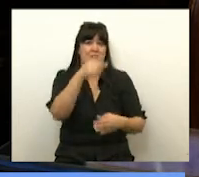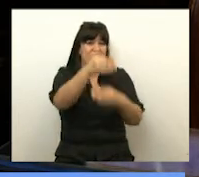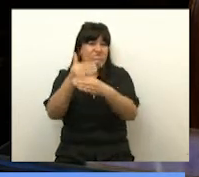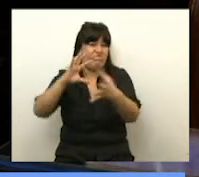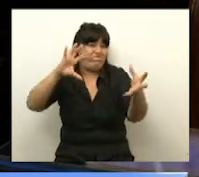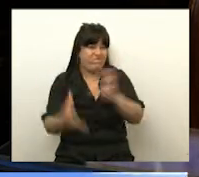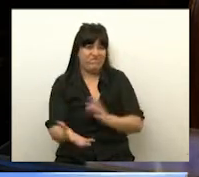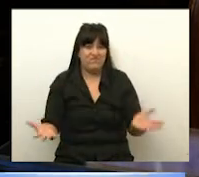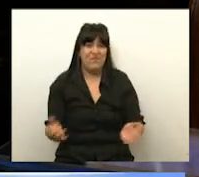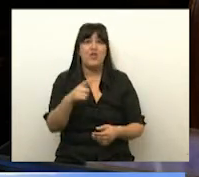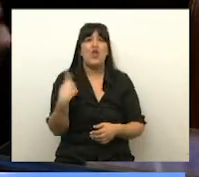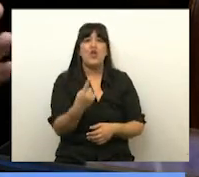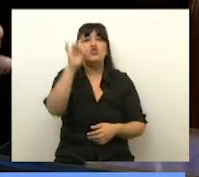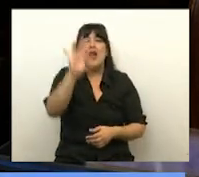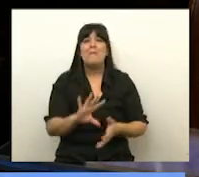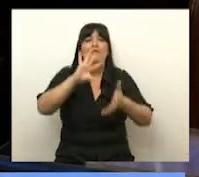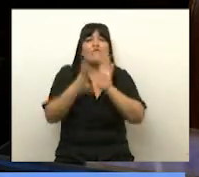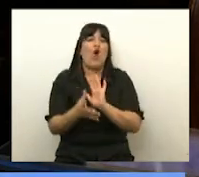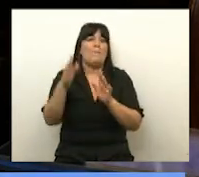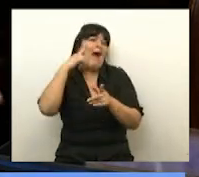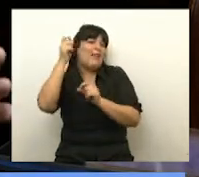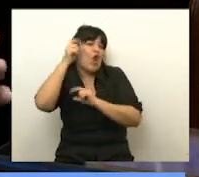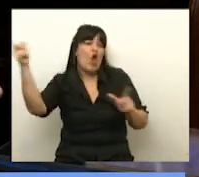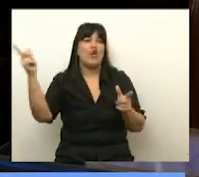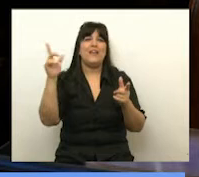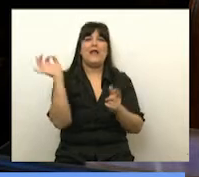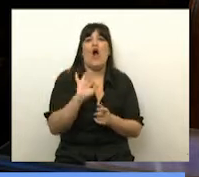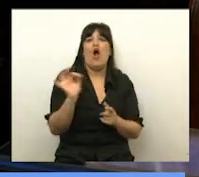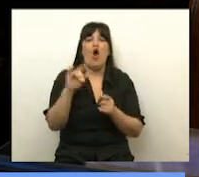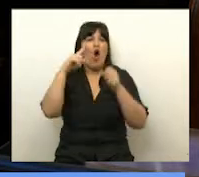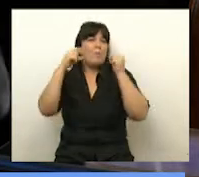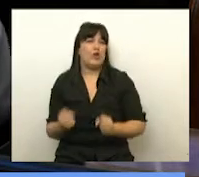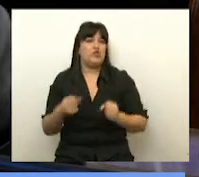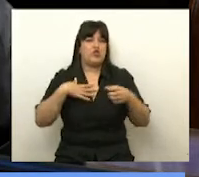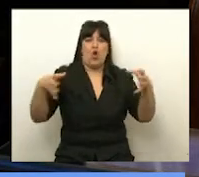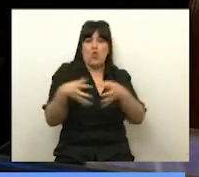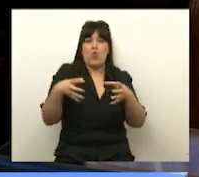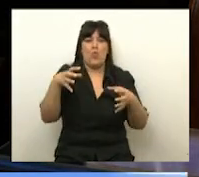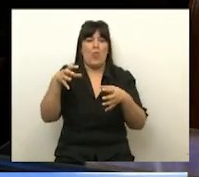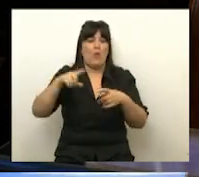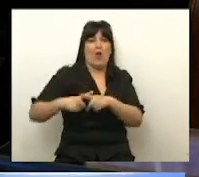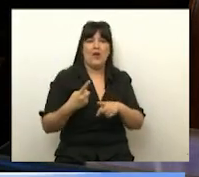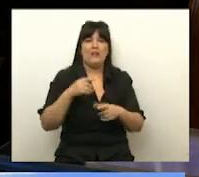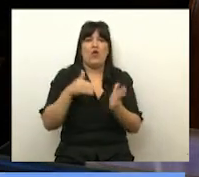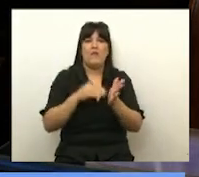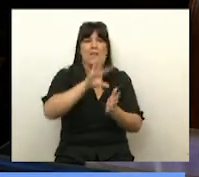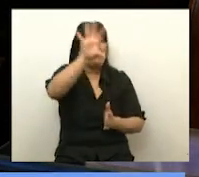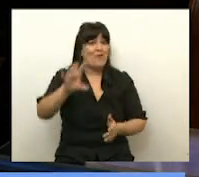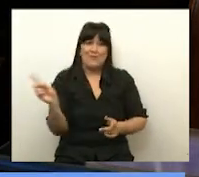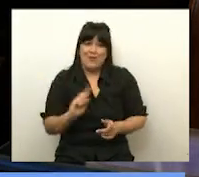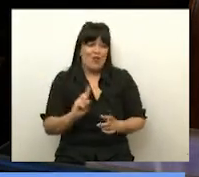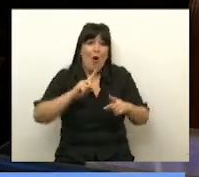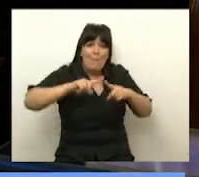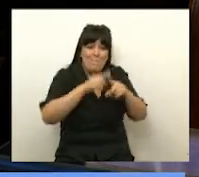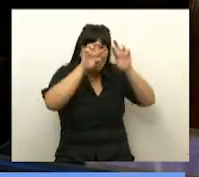son solamente miradas de carácter ideológico y posicionamientos regionales. Estamos hablando del efecto nocivo que tienen estas políticas para estas